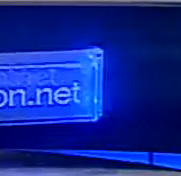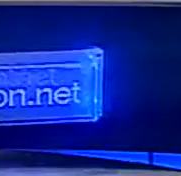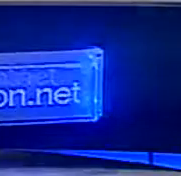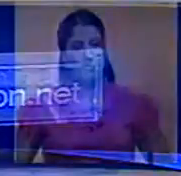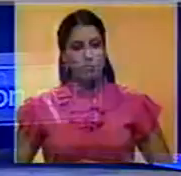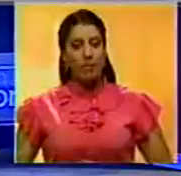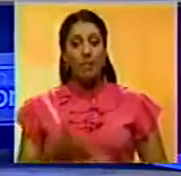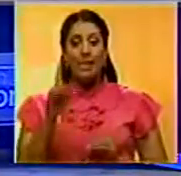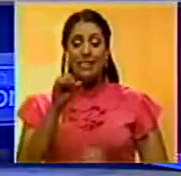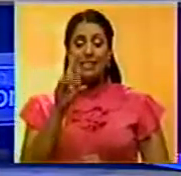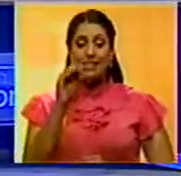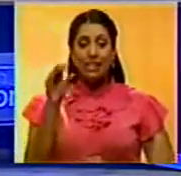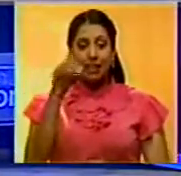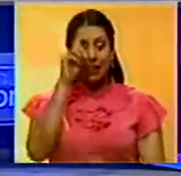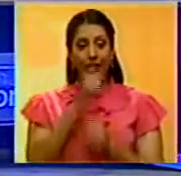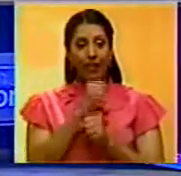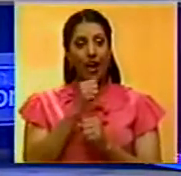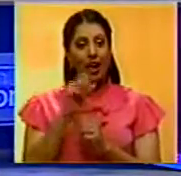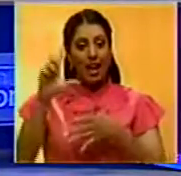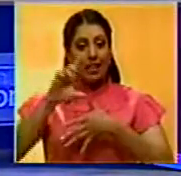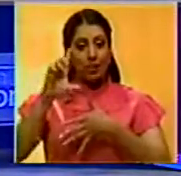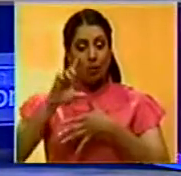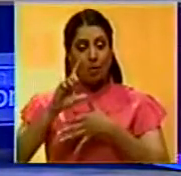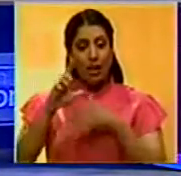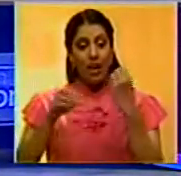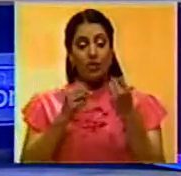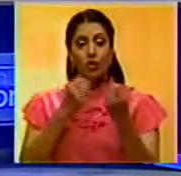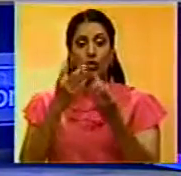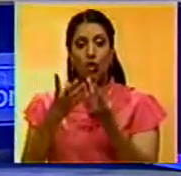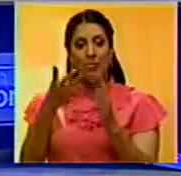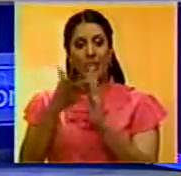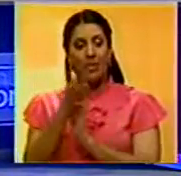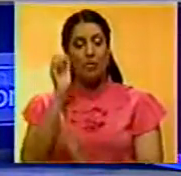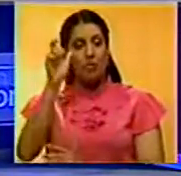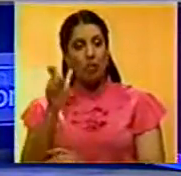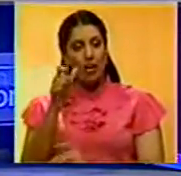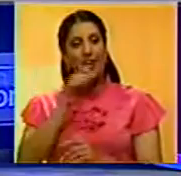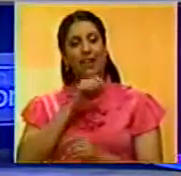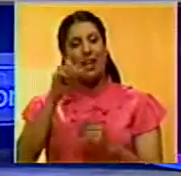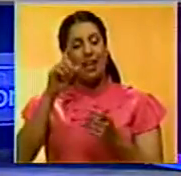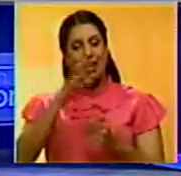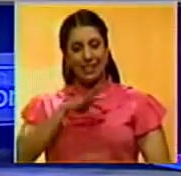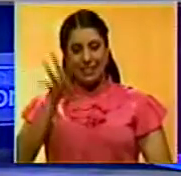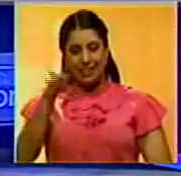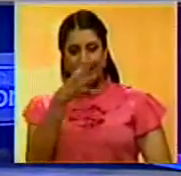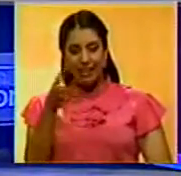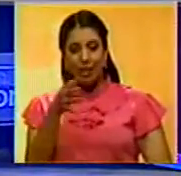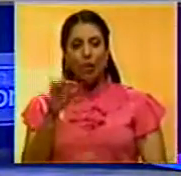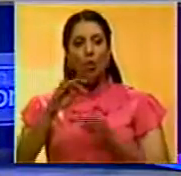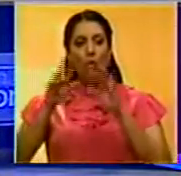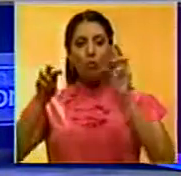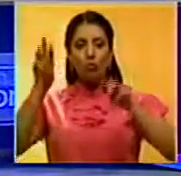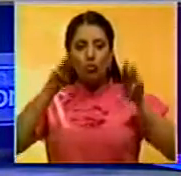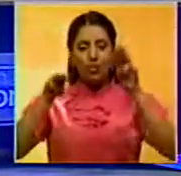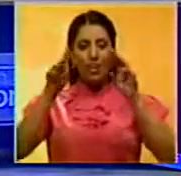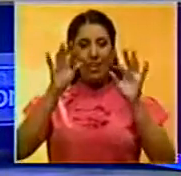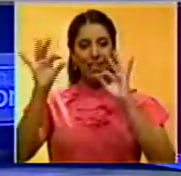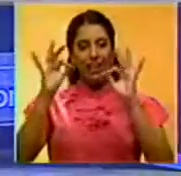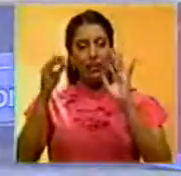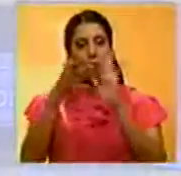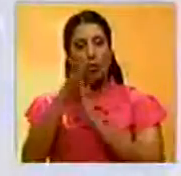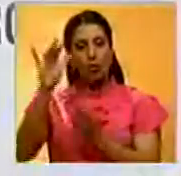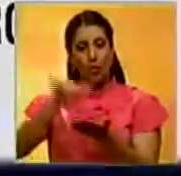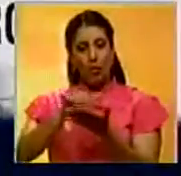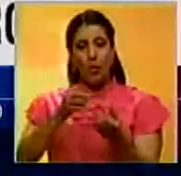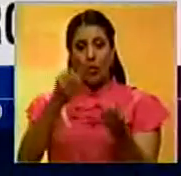Más de 100 obras de artistas latinoamericanos donará la colección Patricia Fels de Cisneros al Museo de Arte Moderno de Nueva York. Esta